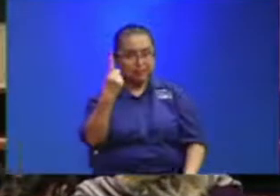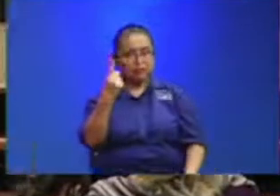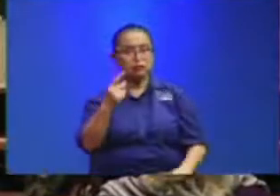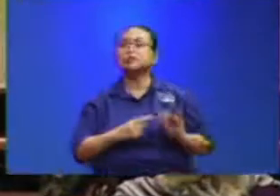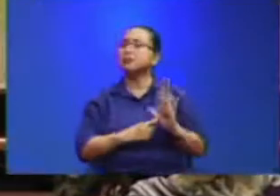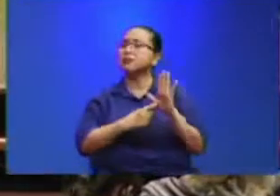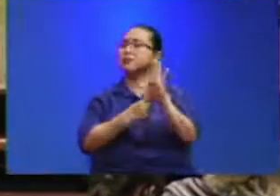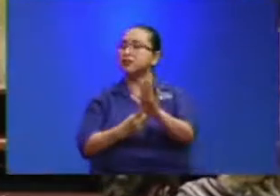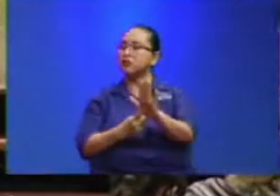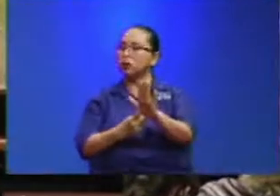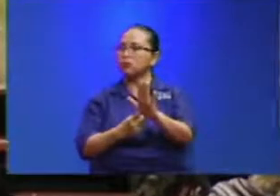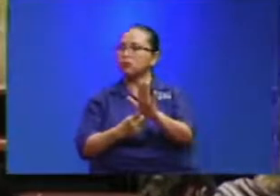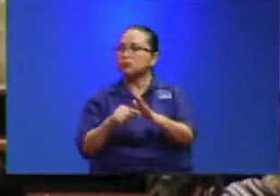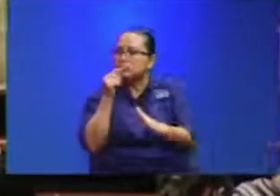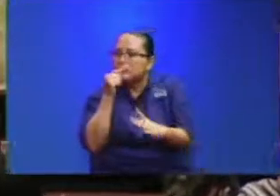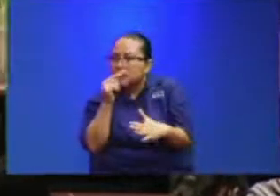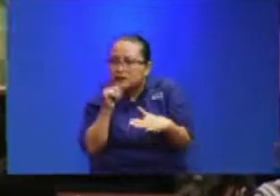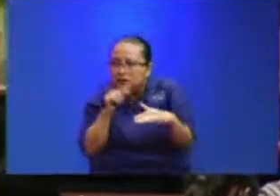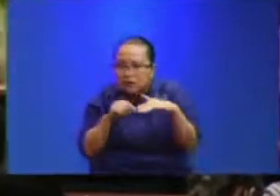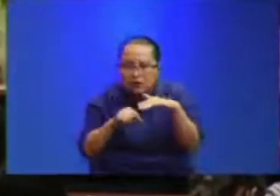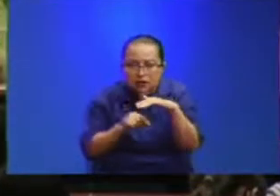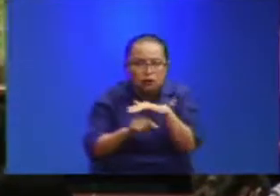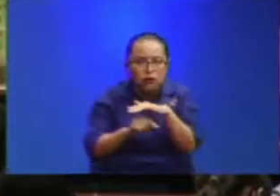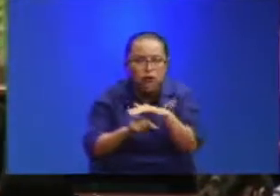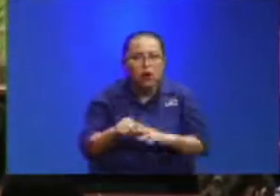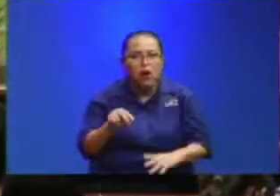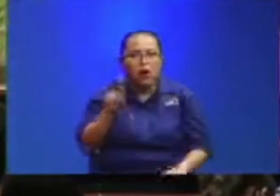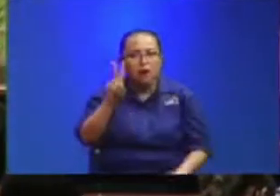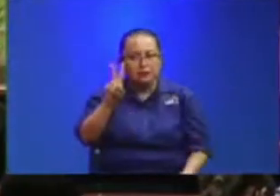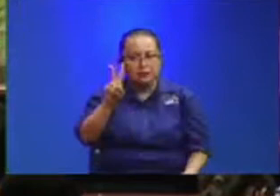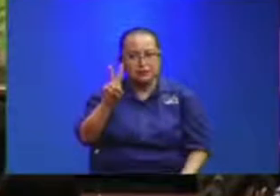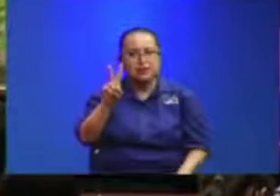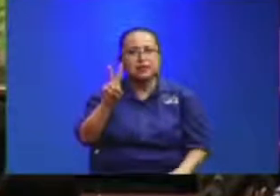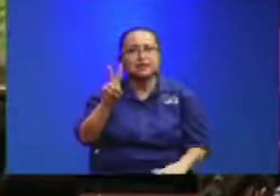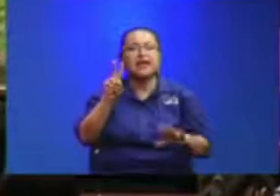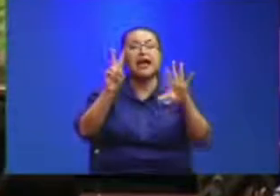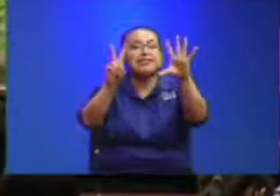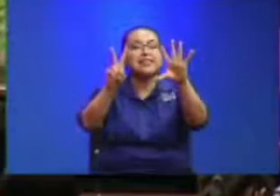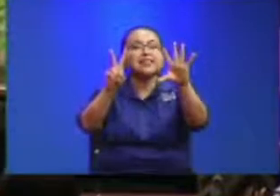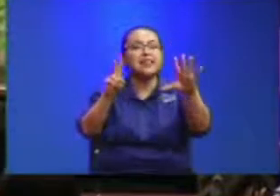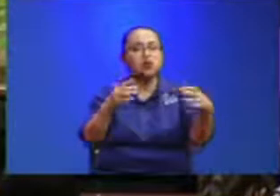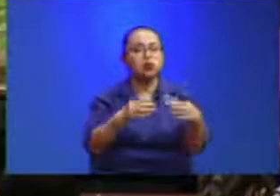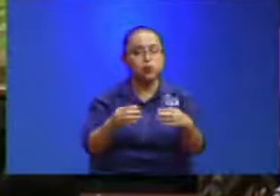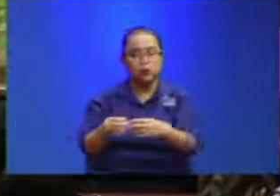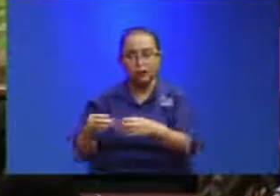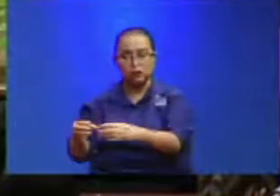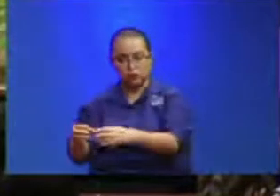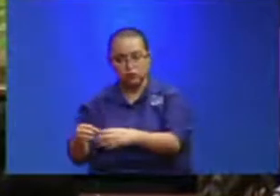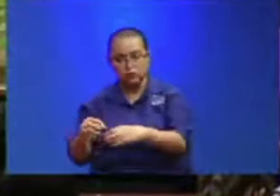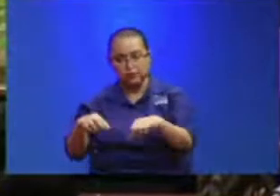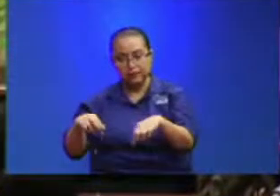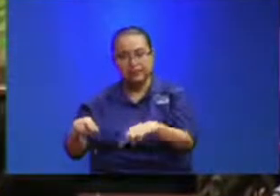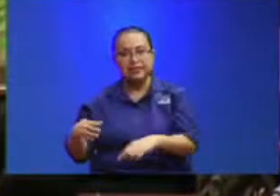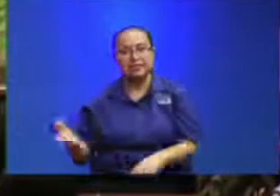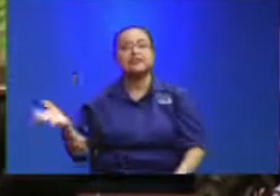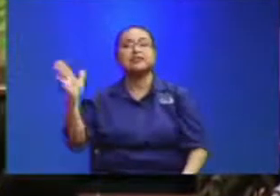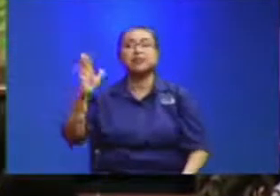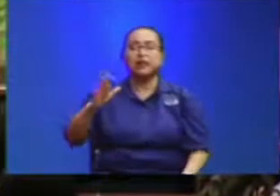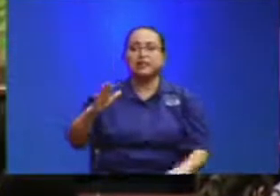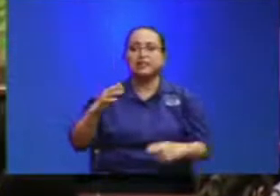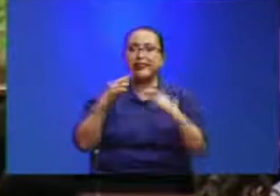presentó en secreto a siete grupos de personas después se presentó en público